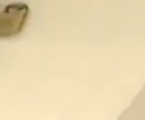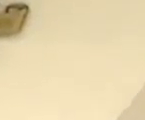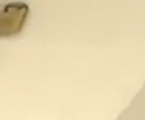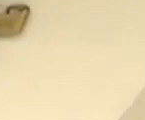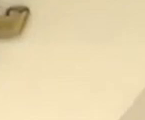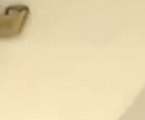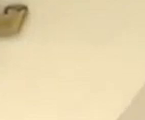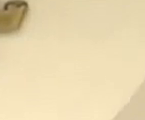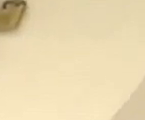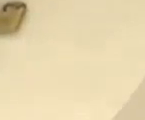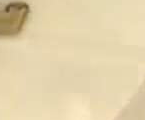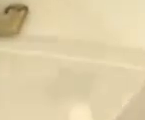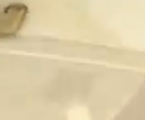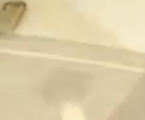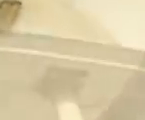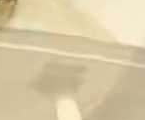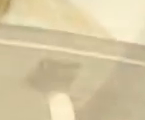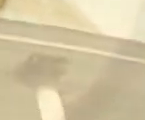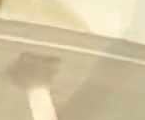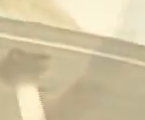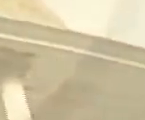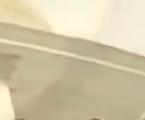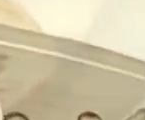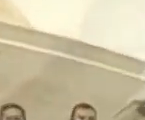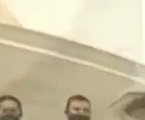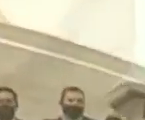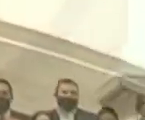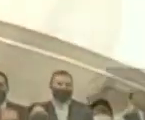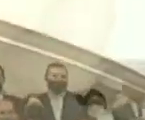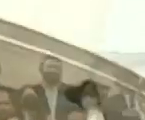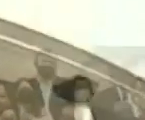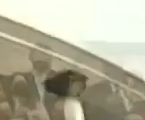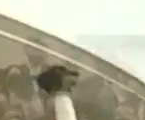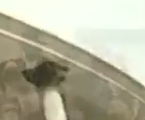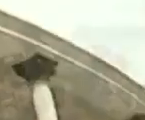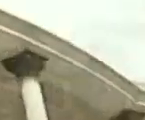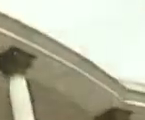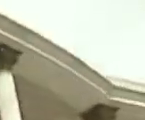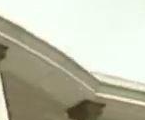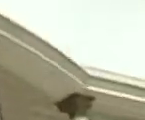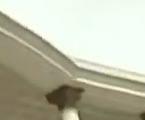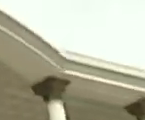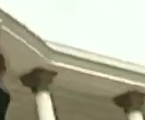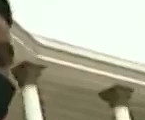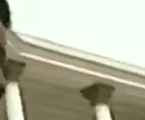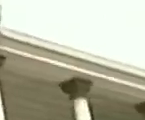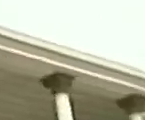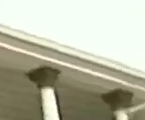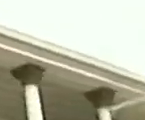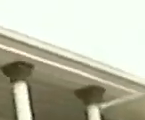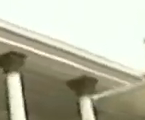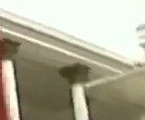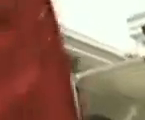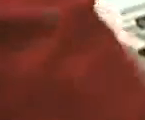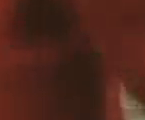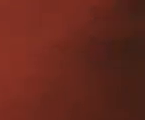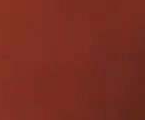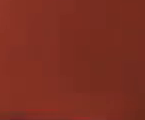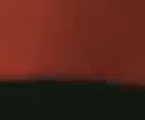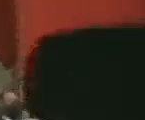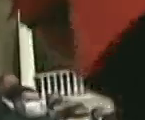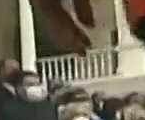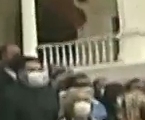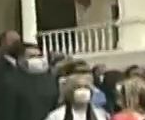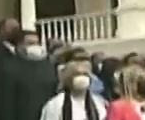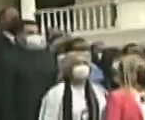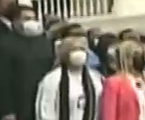han incorporado durante este periodo de sesiones para el año 2022 a Vanessa